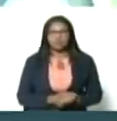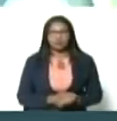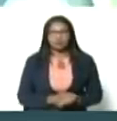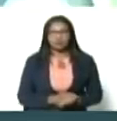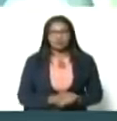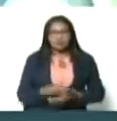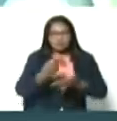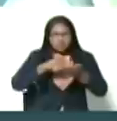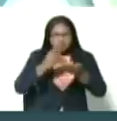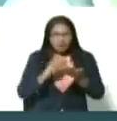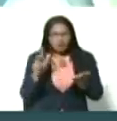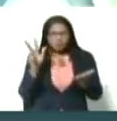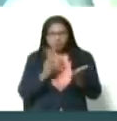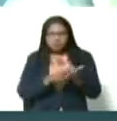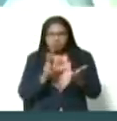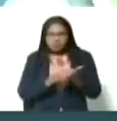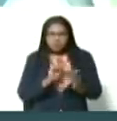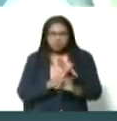Firmado, aprobado.